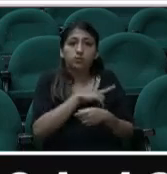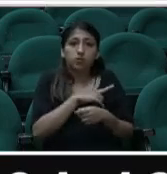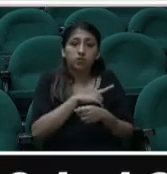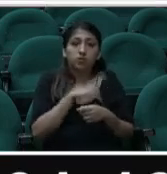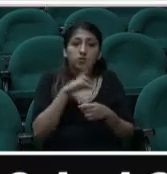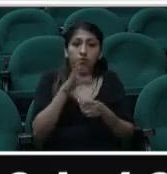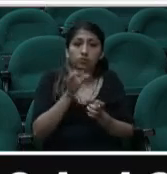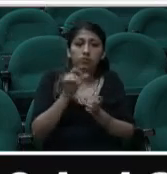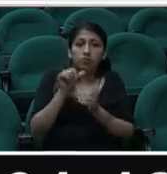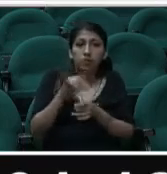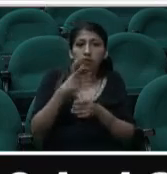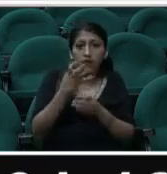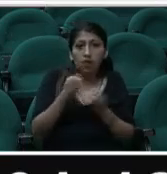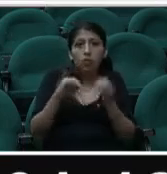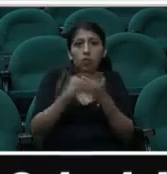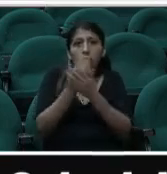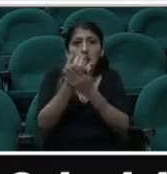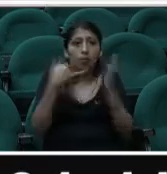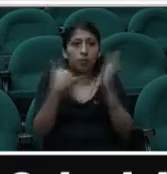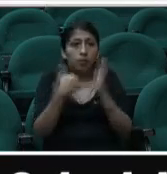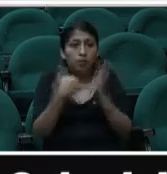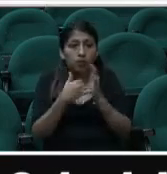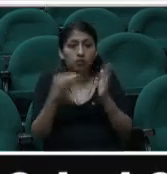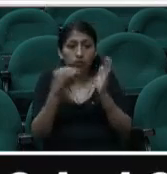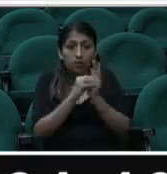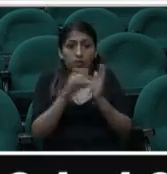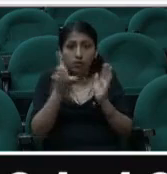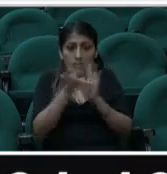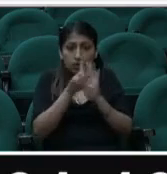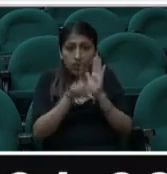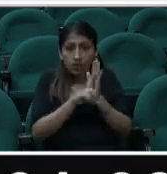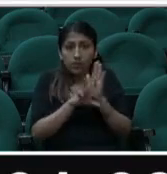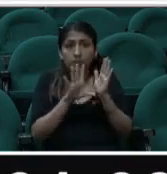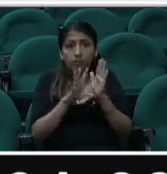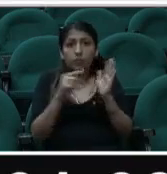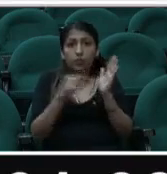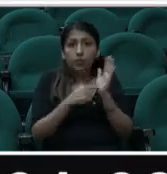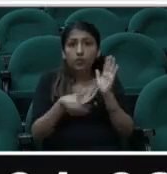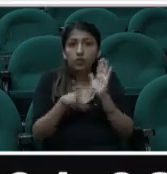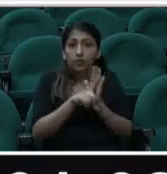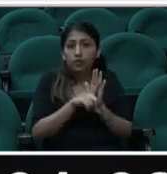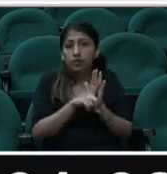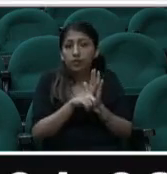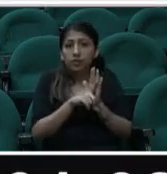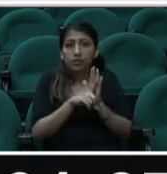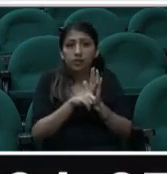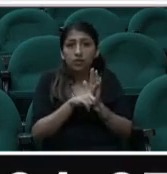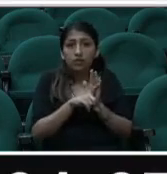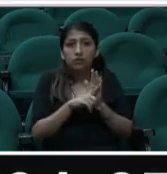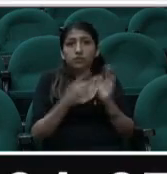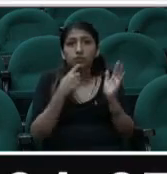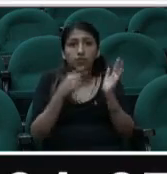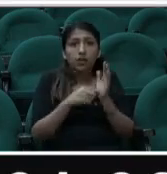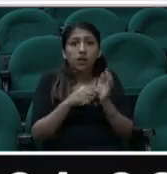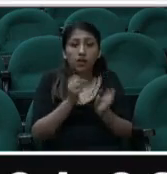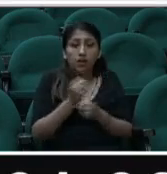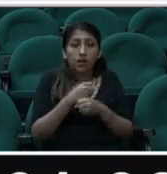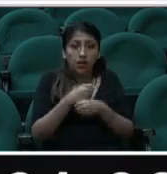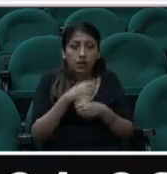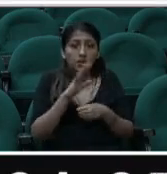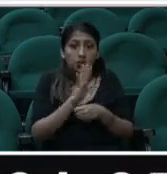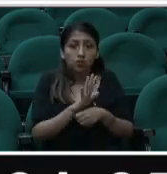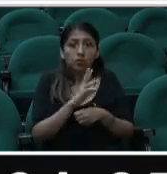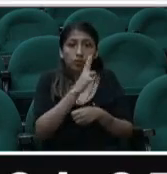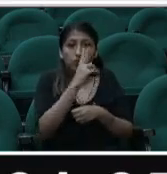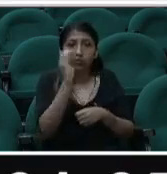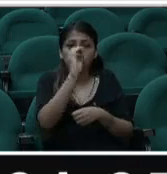contra de un nuevo impuesto que se creó en este régimen bajo la denominada ley de simplicidad tributaria en la que se crea un impuesto del